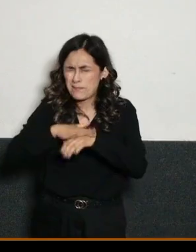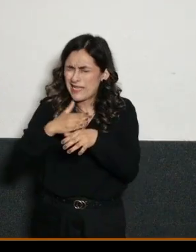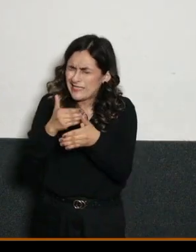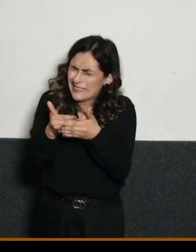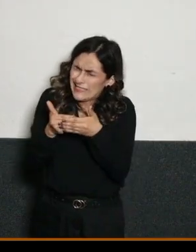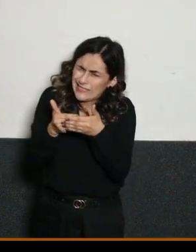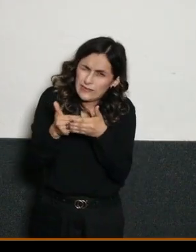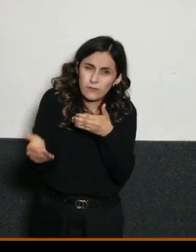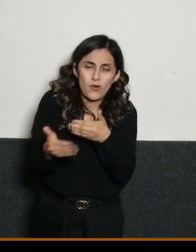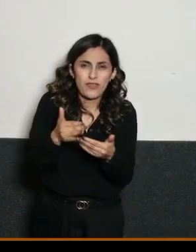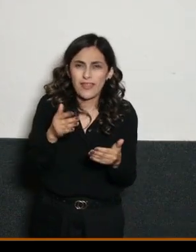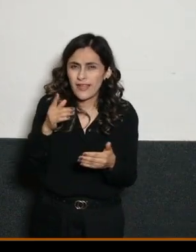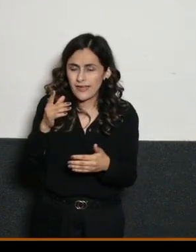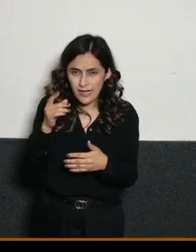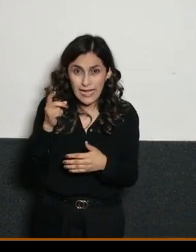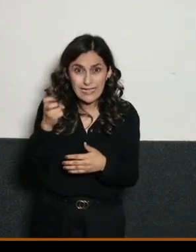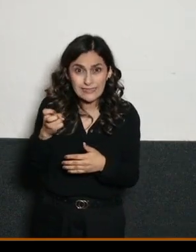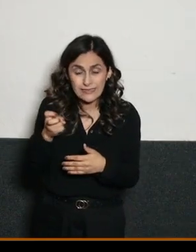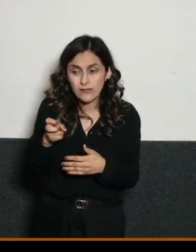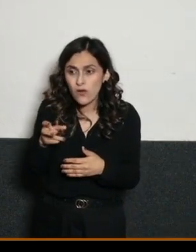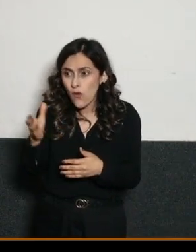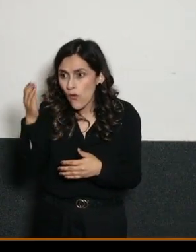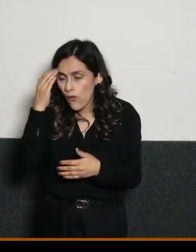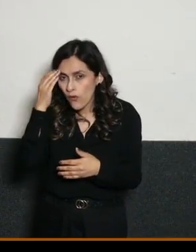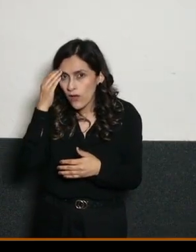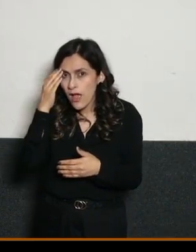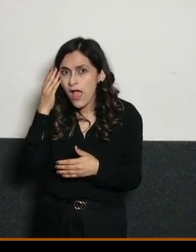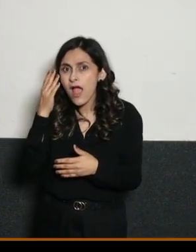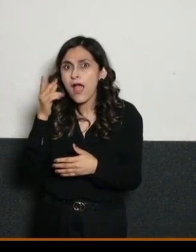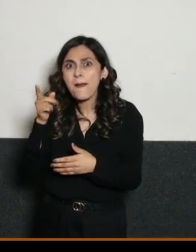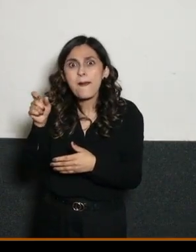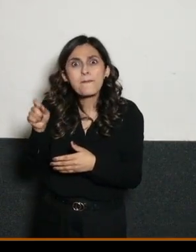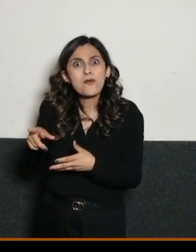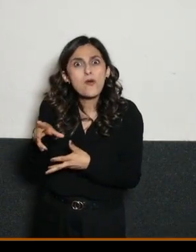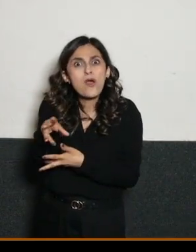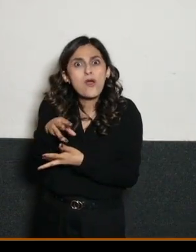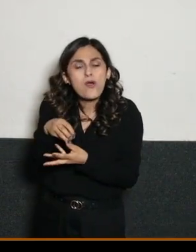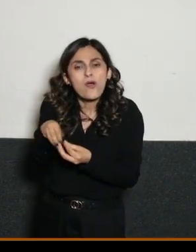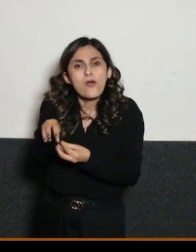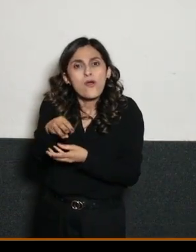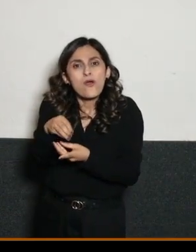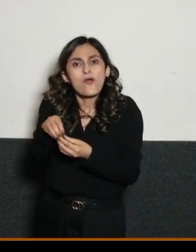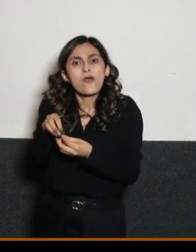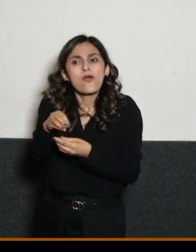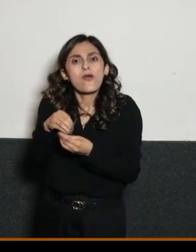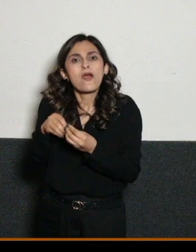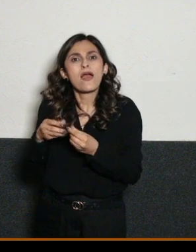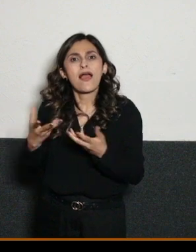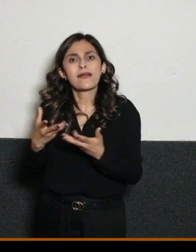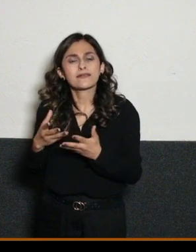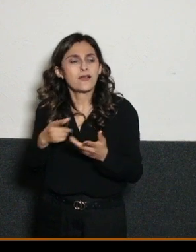largo de la historia, entonces van a empezar a poder hacer lo que nosotros hacemos.